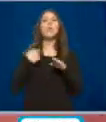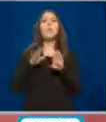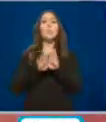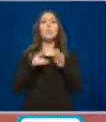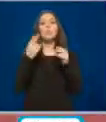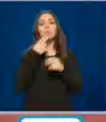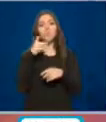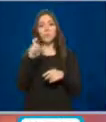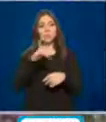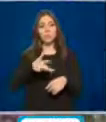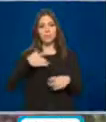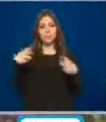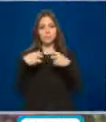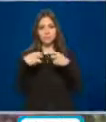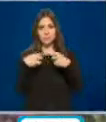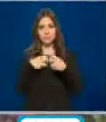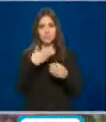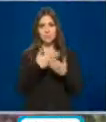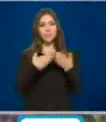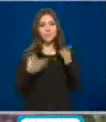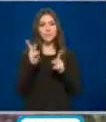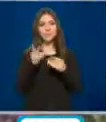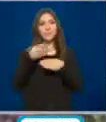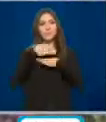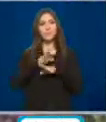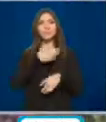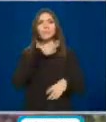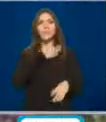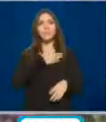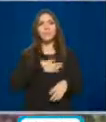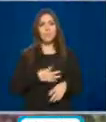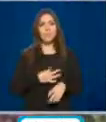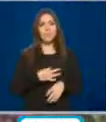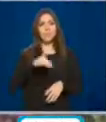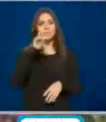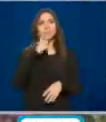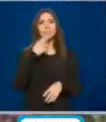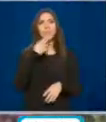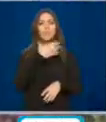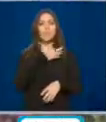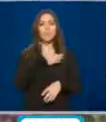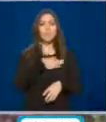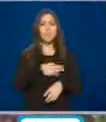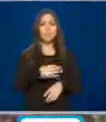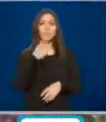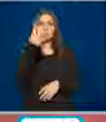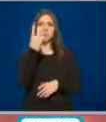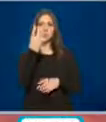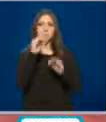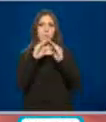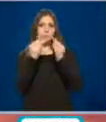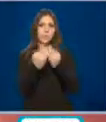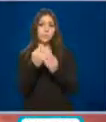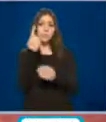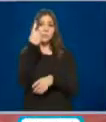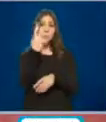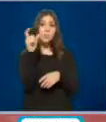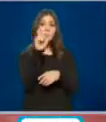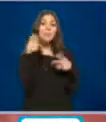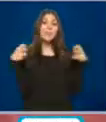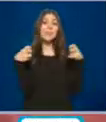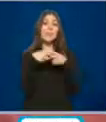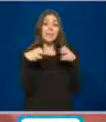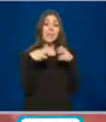a platicar hoy, por ejemplo, acerca de los collares. Las mujeres utilizamos mucho el collar en dos sentidos. Uno, cuando estamos